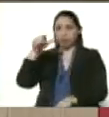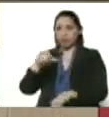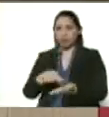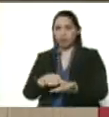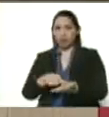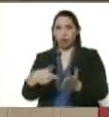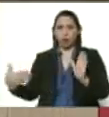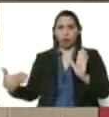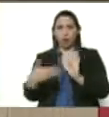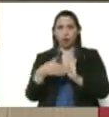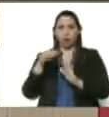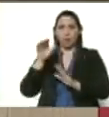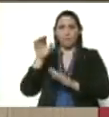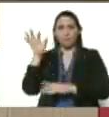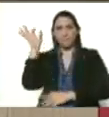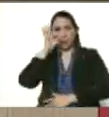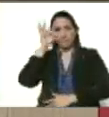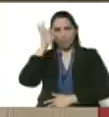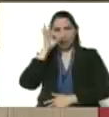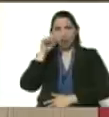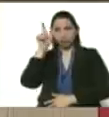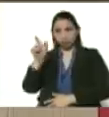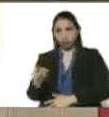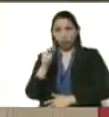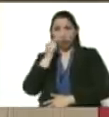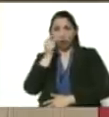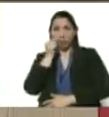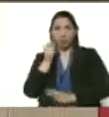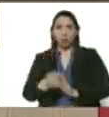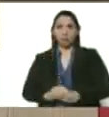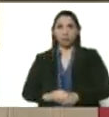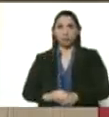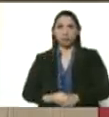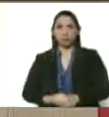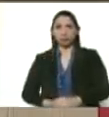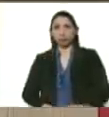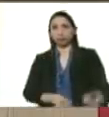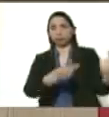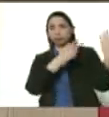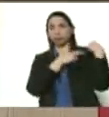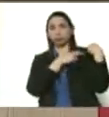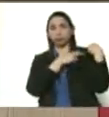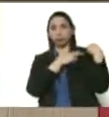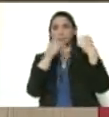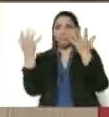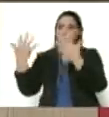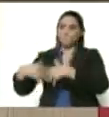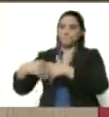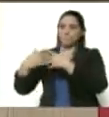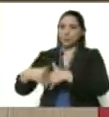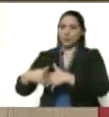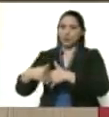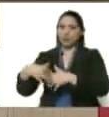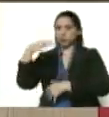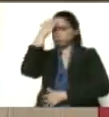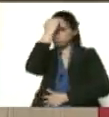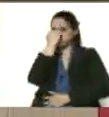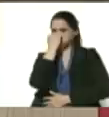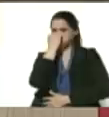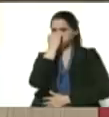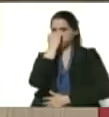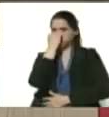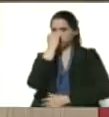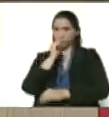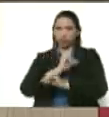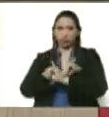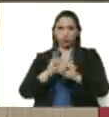contra Afganistán, ya este mercenario, dueño de una empresa de mercenarios,